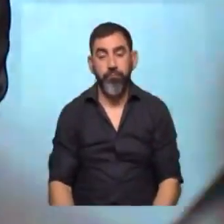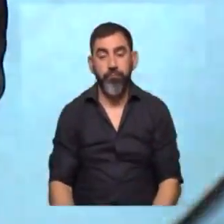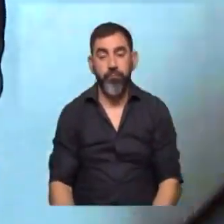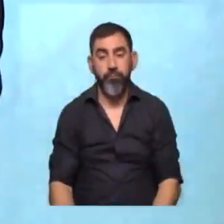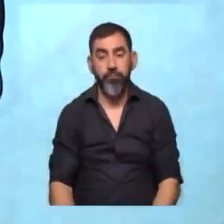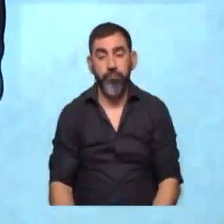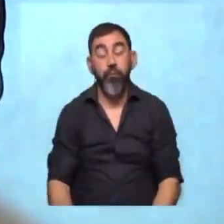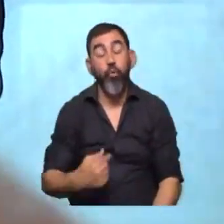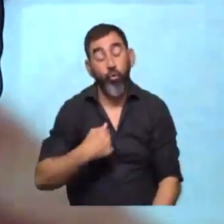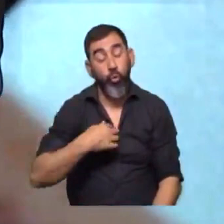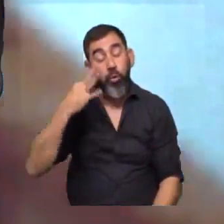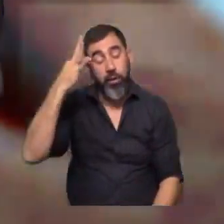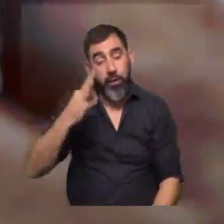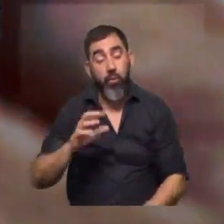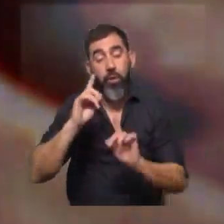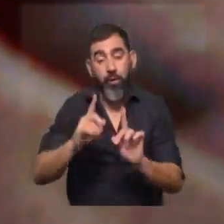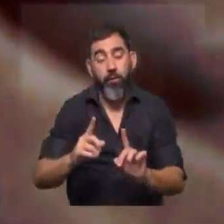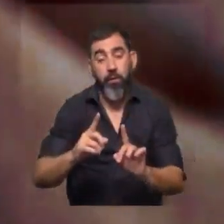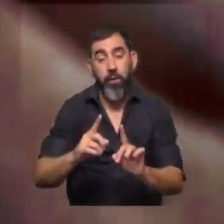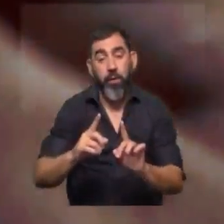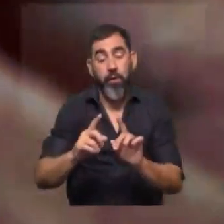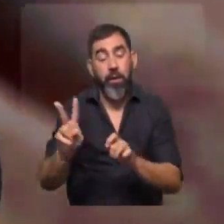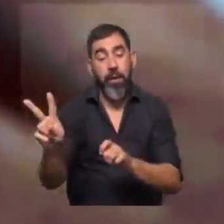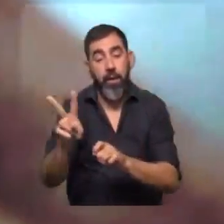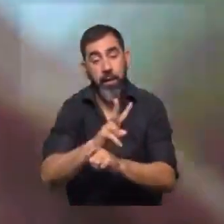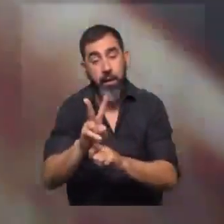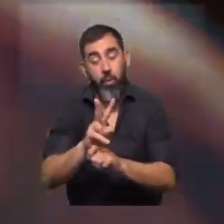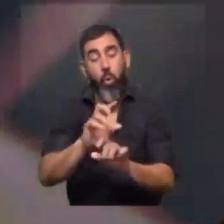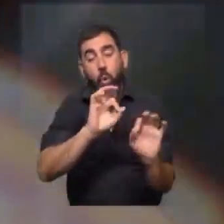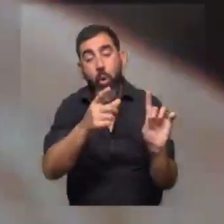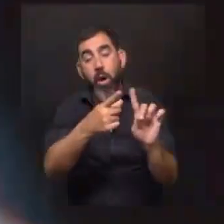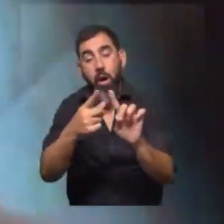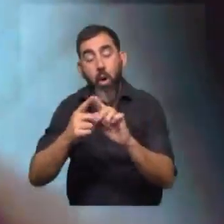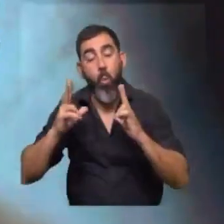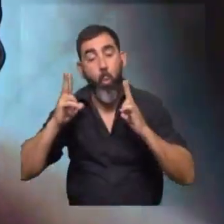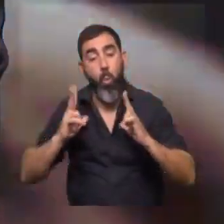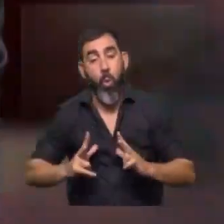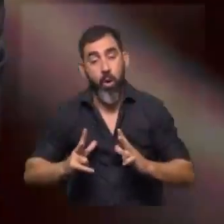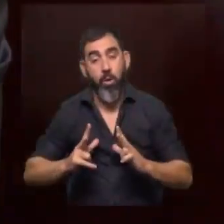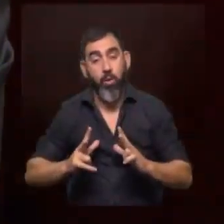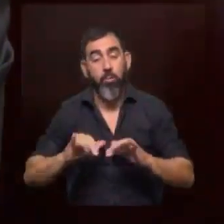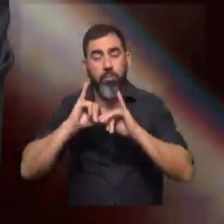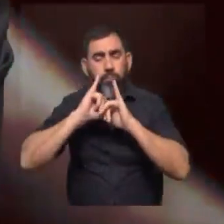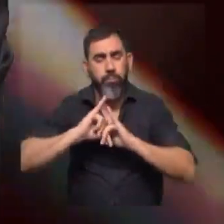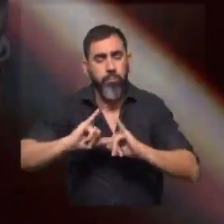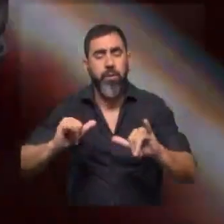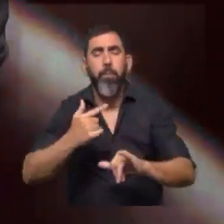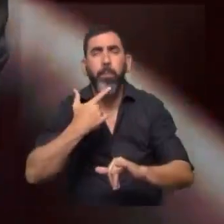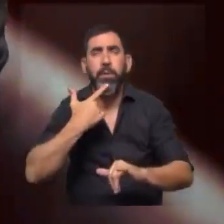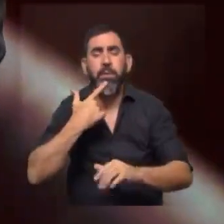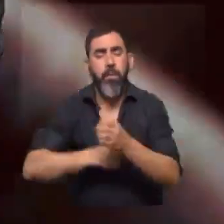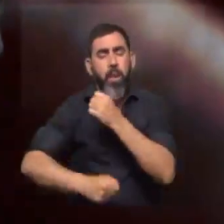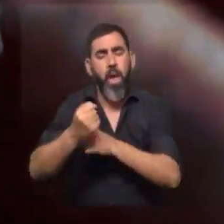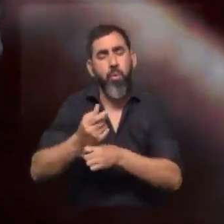sentido, desde mi punto de vista, tiene que existir una macroregulación o ciertos acuerdos éticos como lo que publicó UNESCO en septiembre del año pasado, pero al